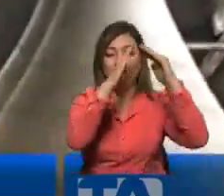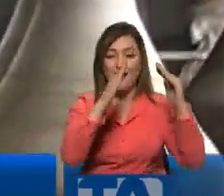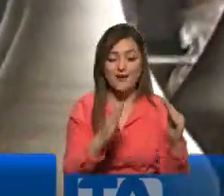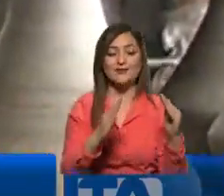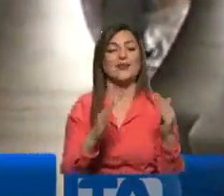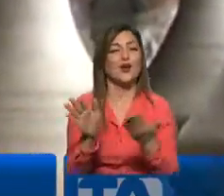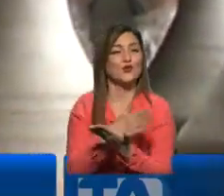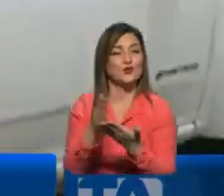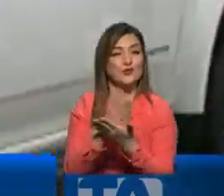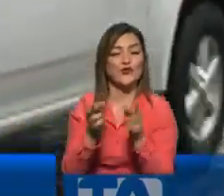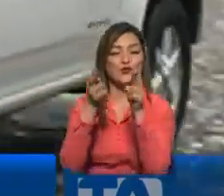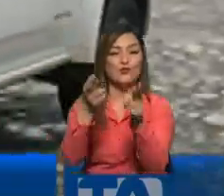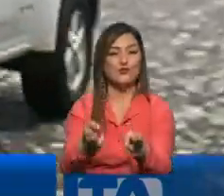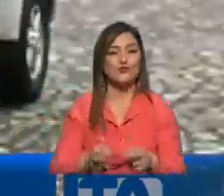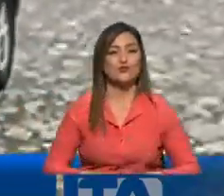regalo.